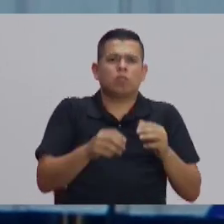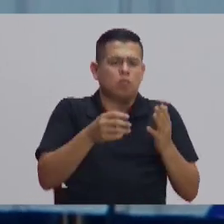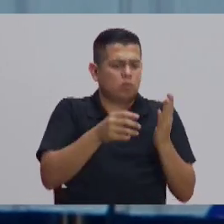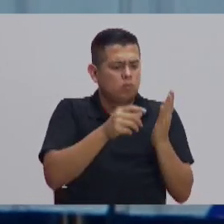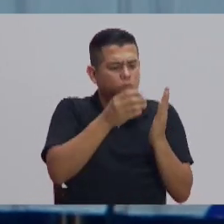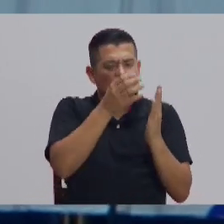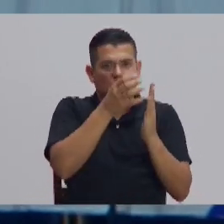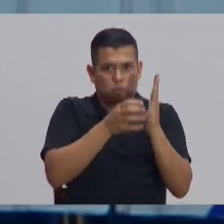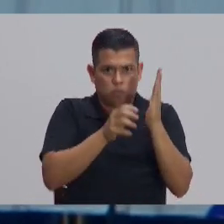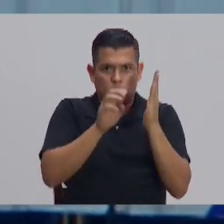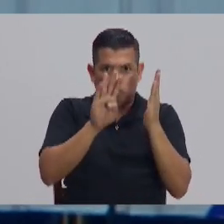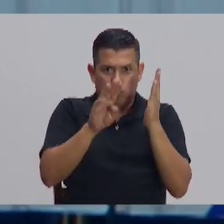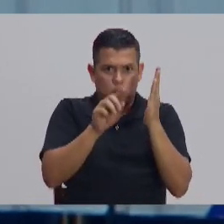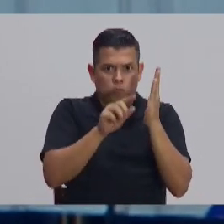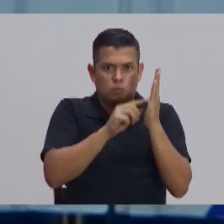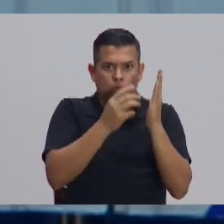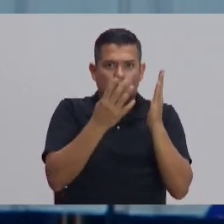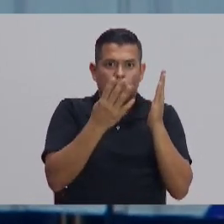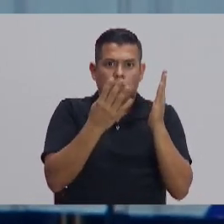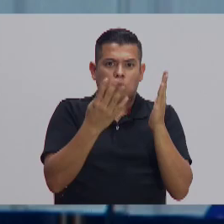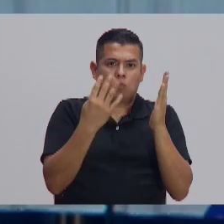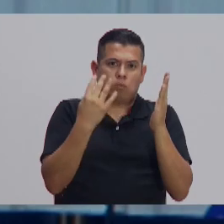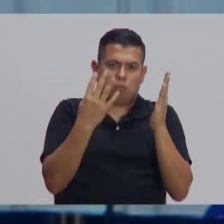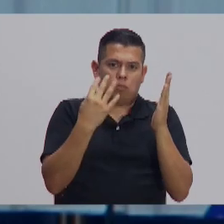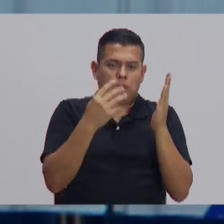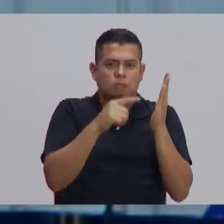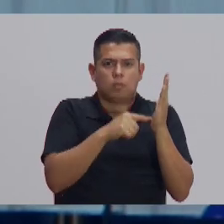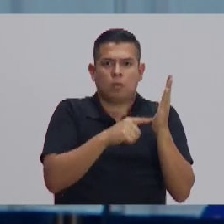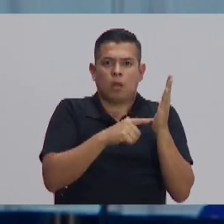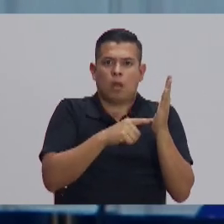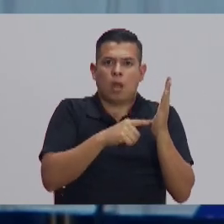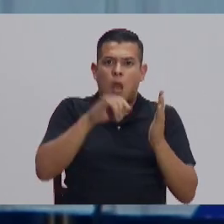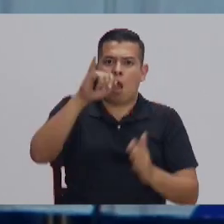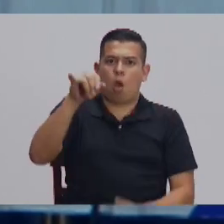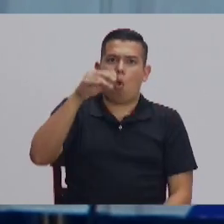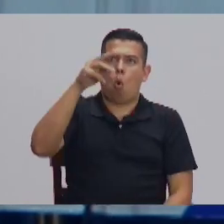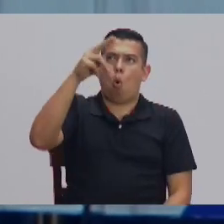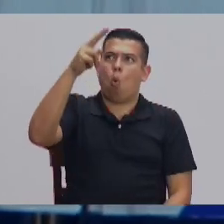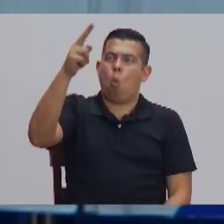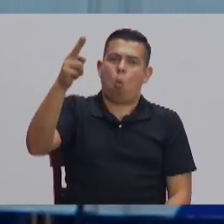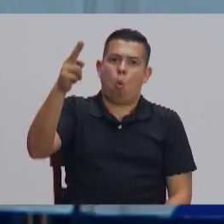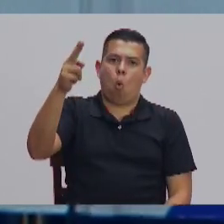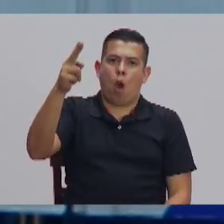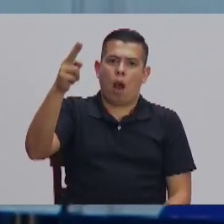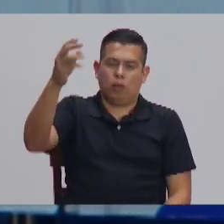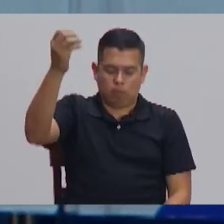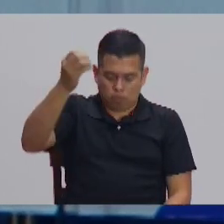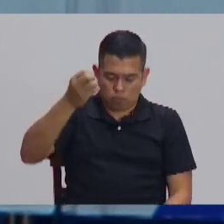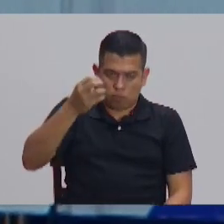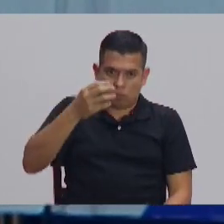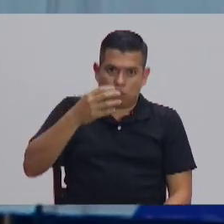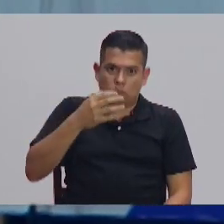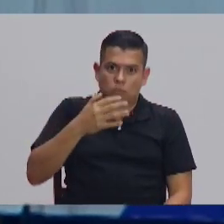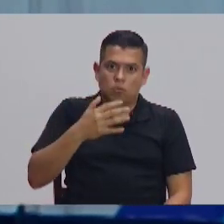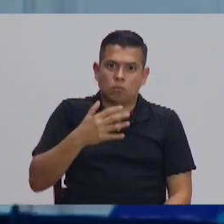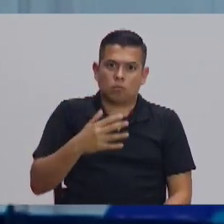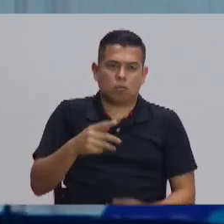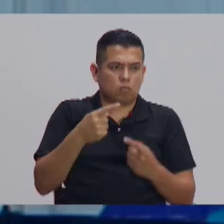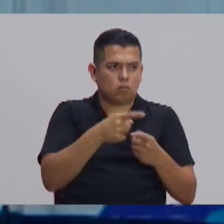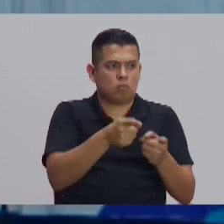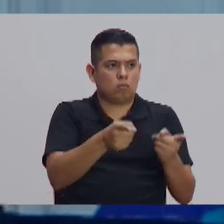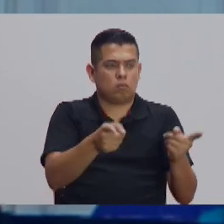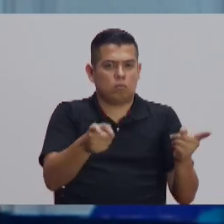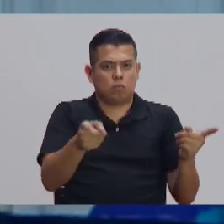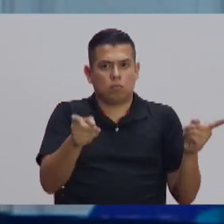versículo 14 dice en aquel día jehová engrandeció a josué a los ojos de